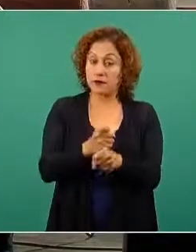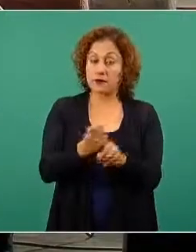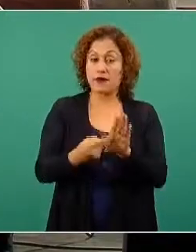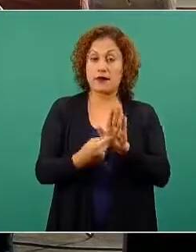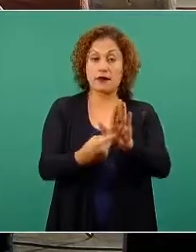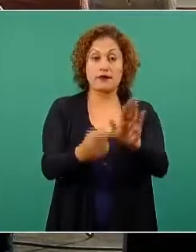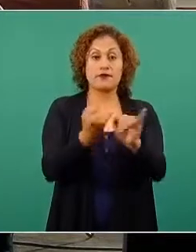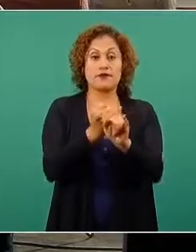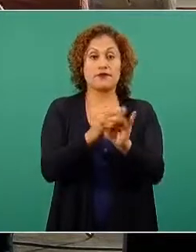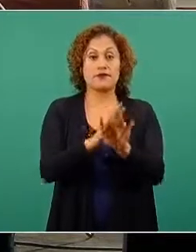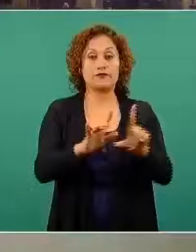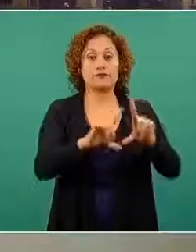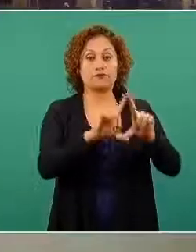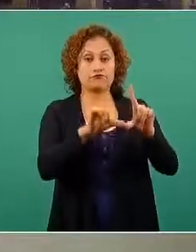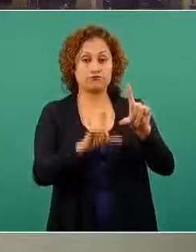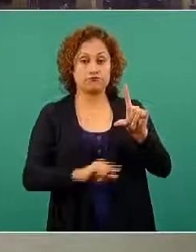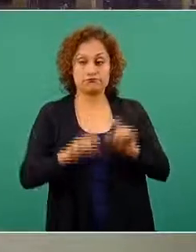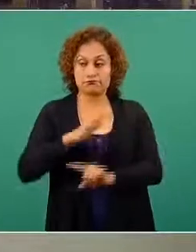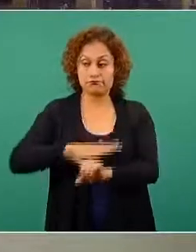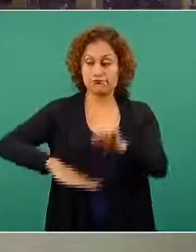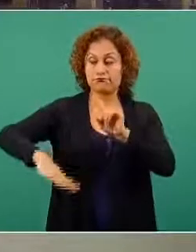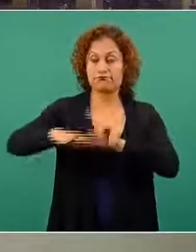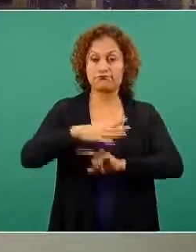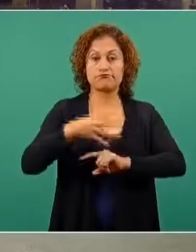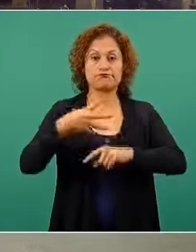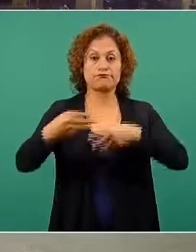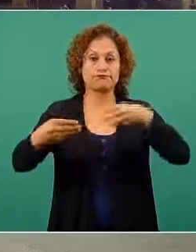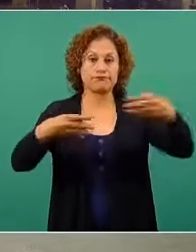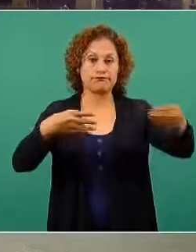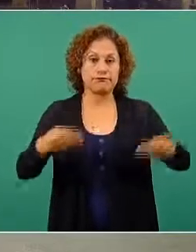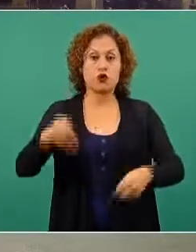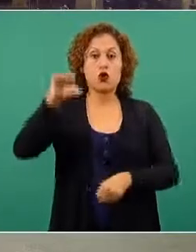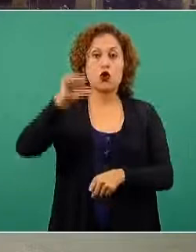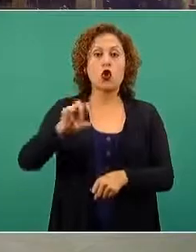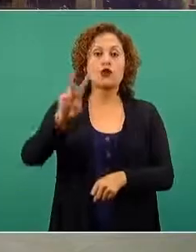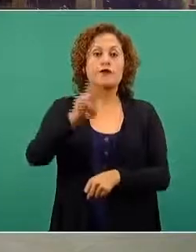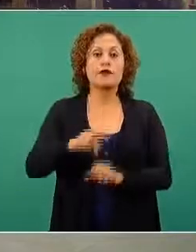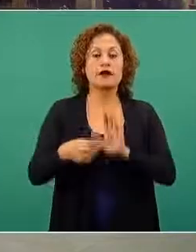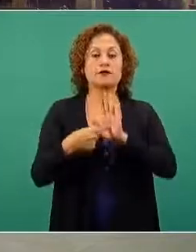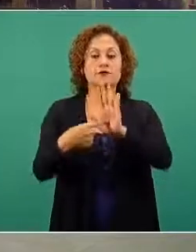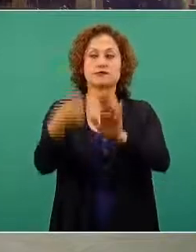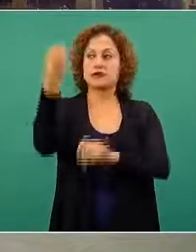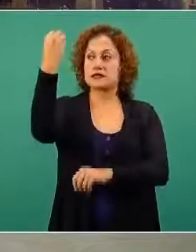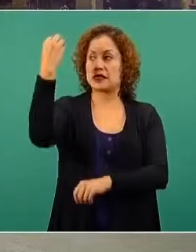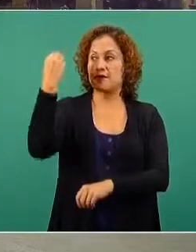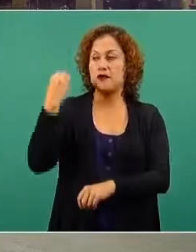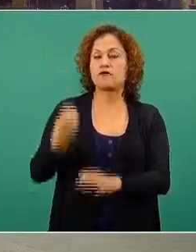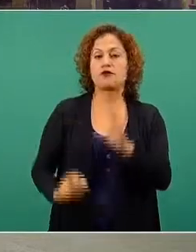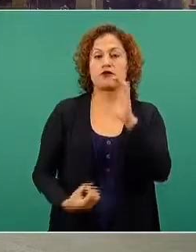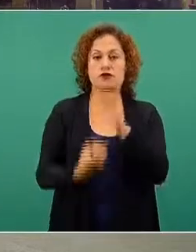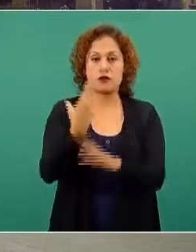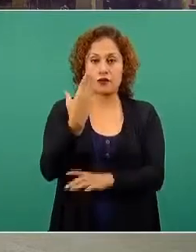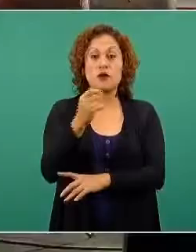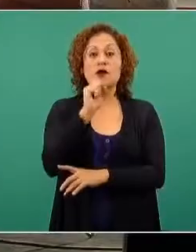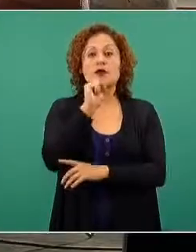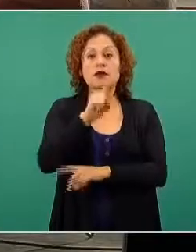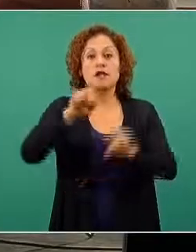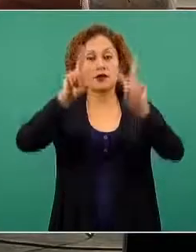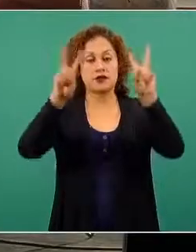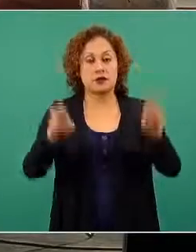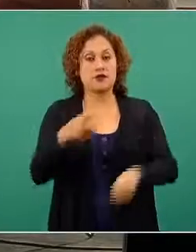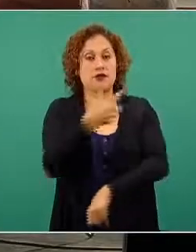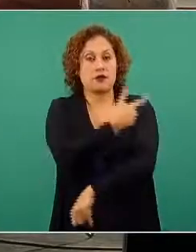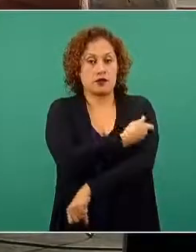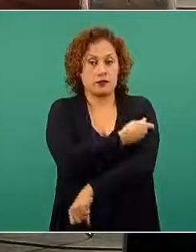del panorama epidemiológico, del semáforo, hoy es viernes de semáforo, y de la situación de las vacunas, tendremos la